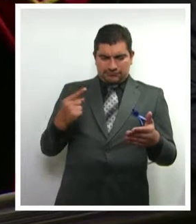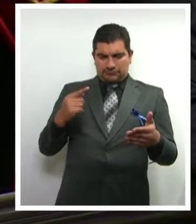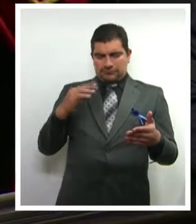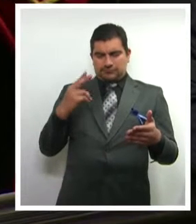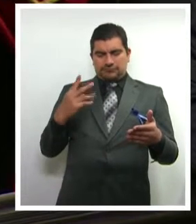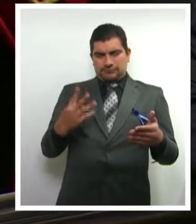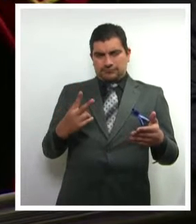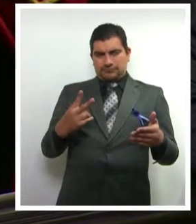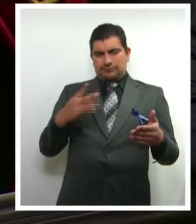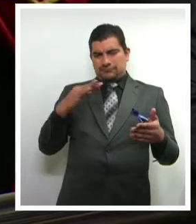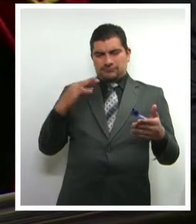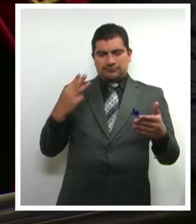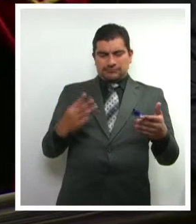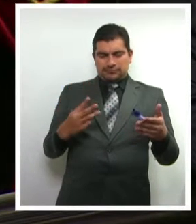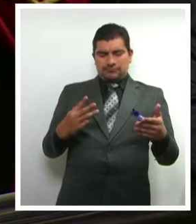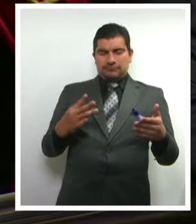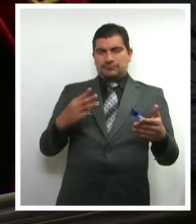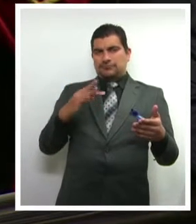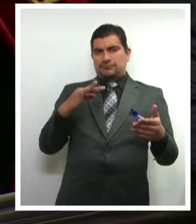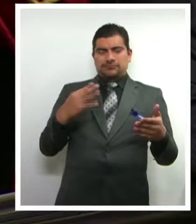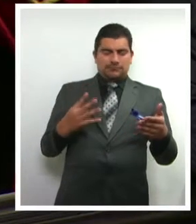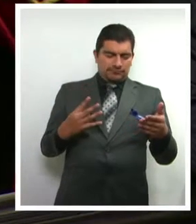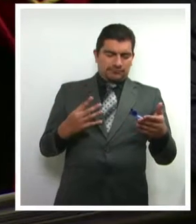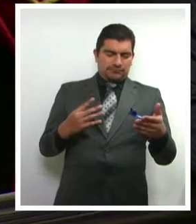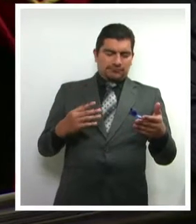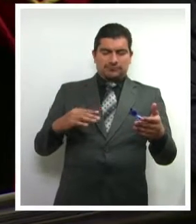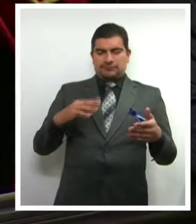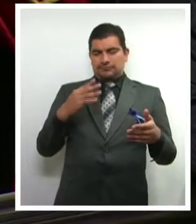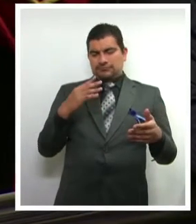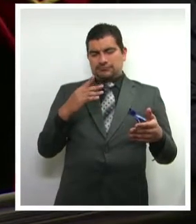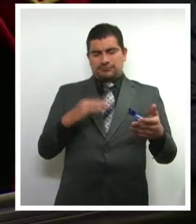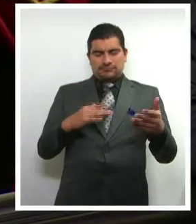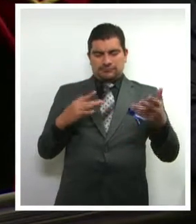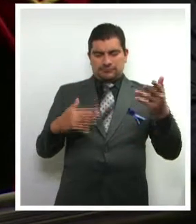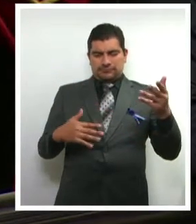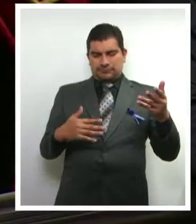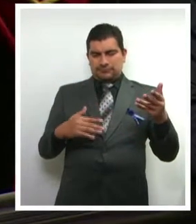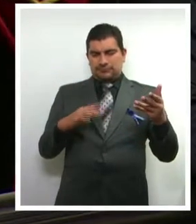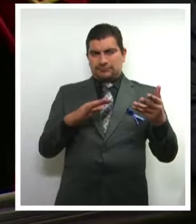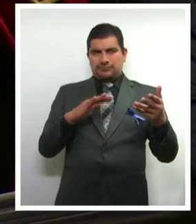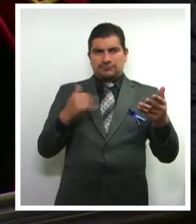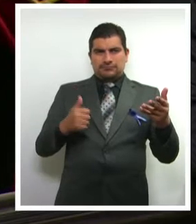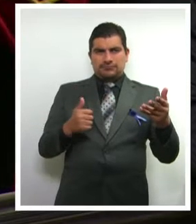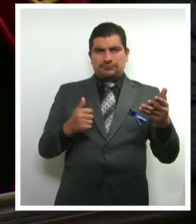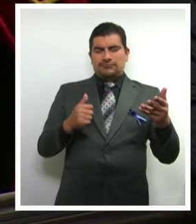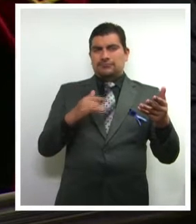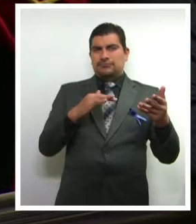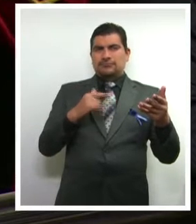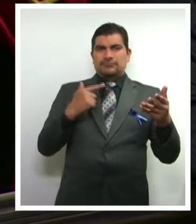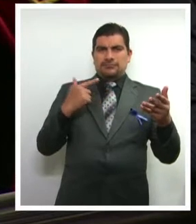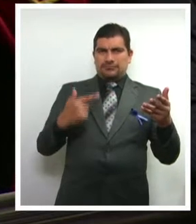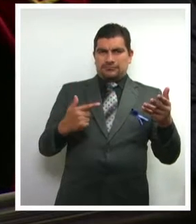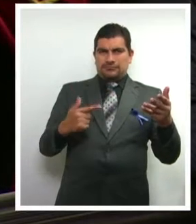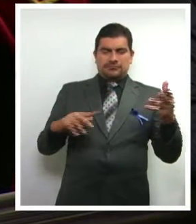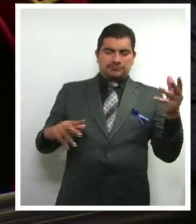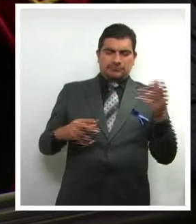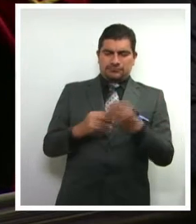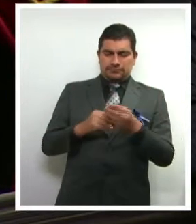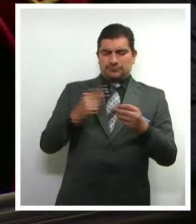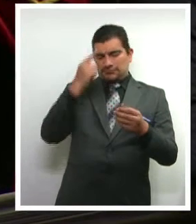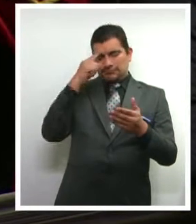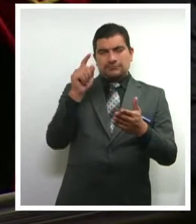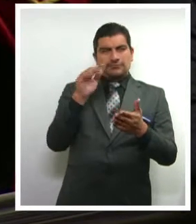51, 52, 53, 54, 55, 56 y 57